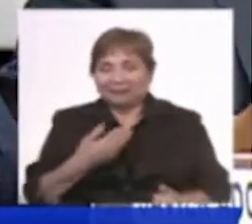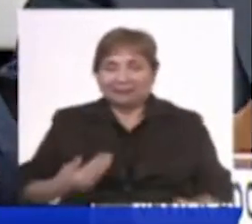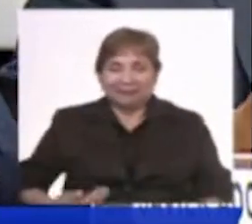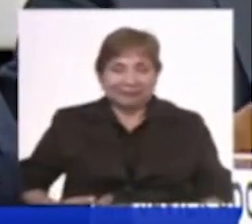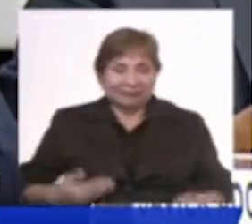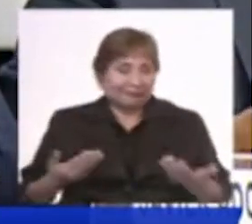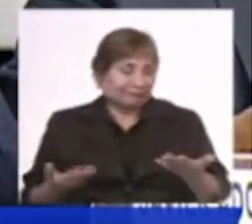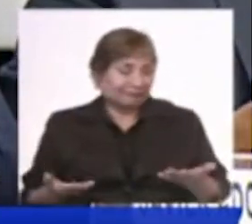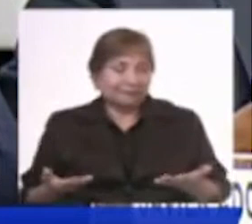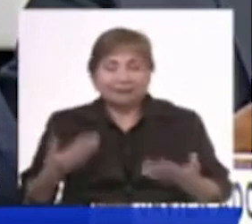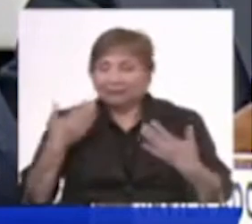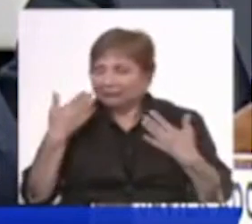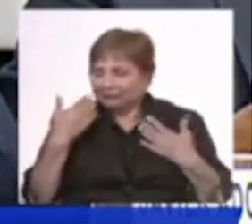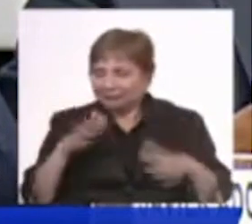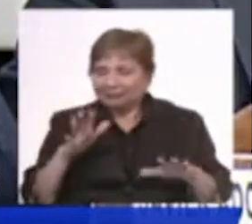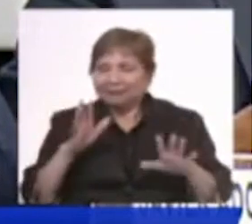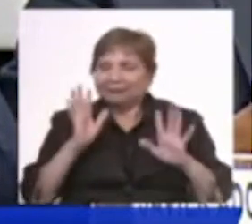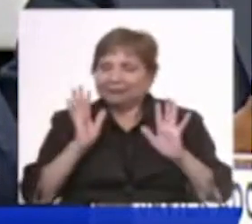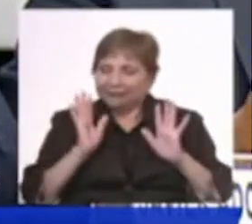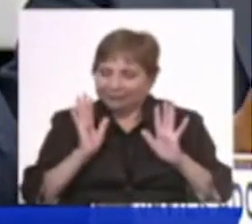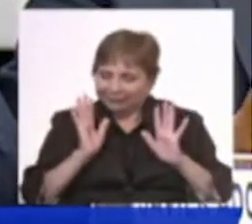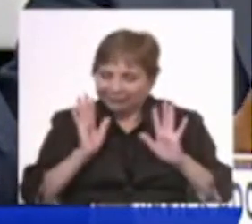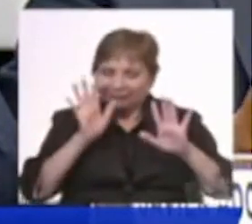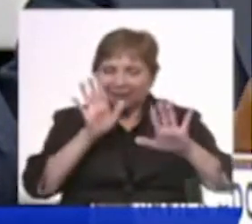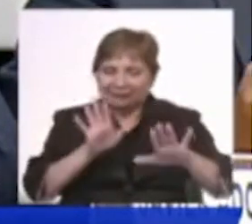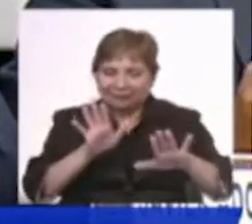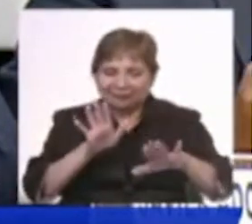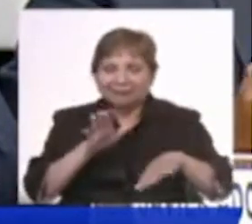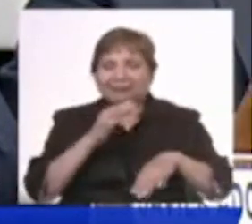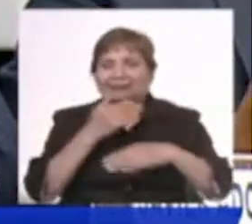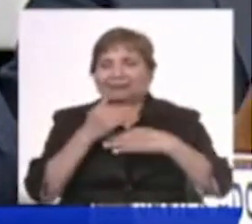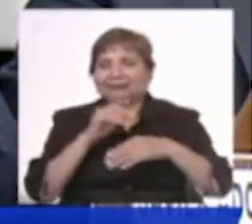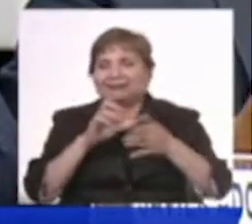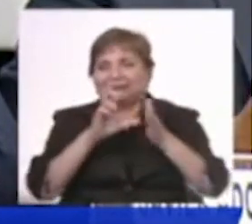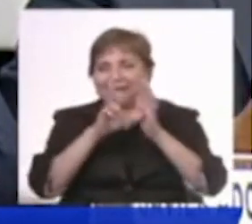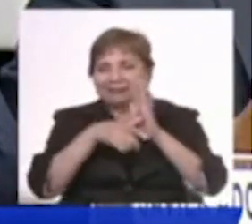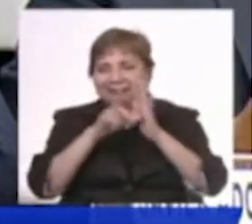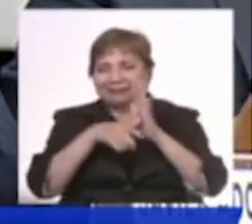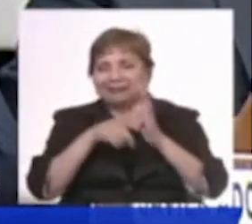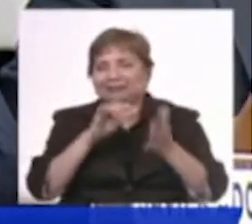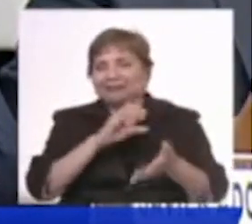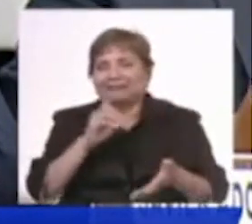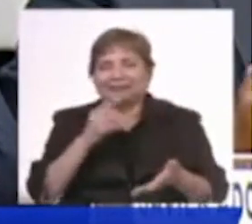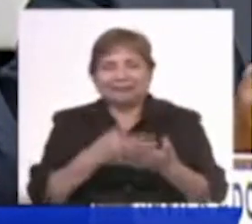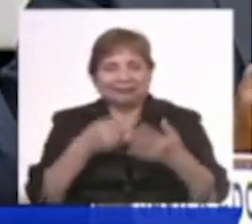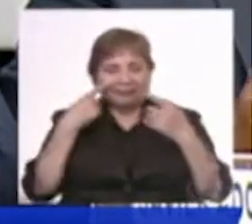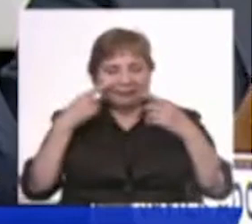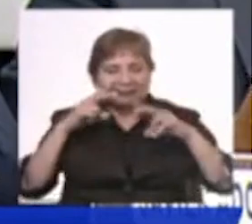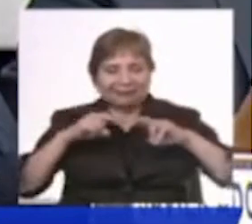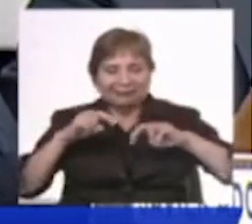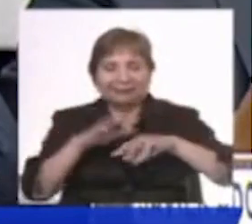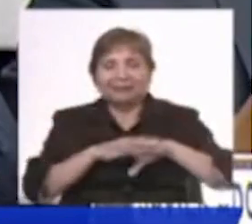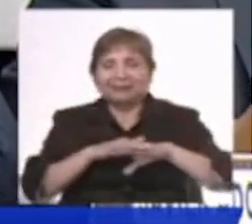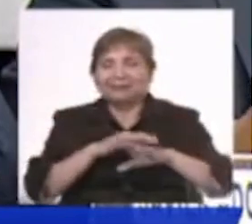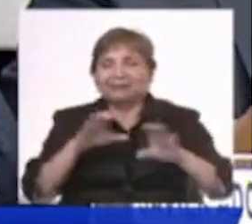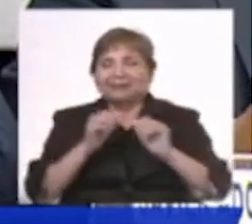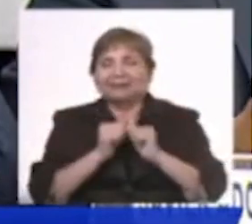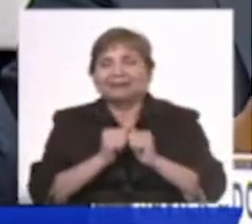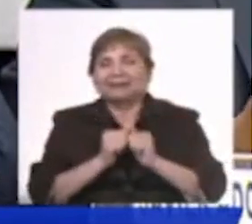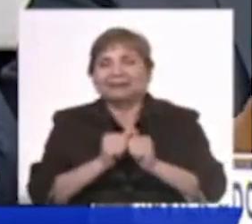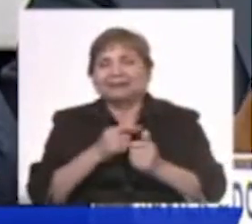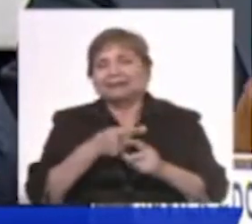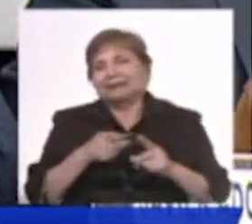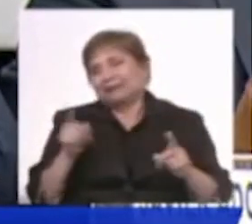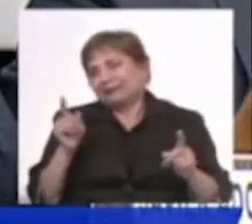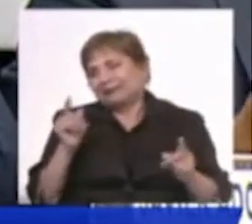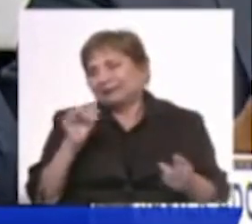República. Ya se tomarán las medidas correspondientes luego de la investigación que se realice.